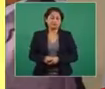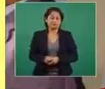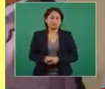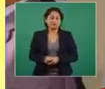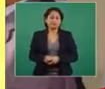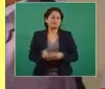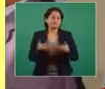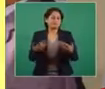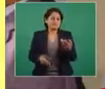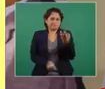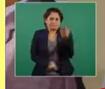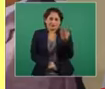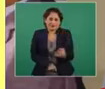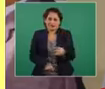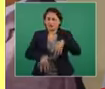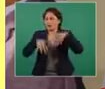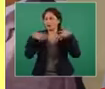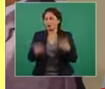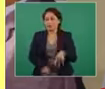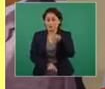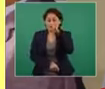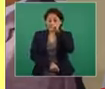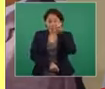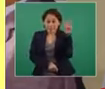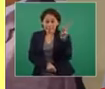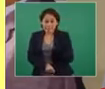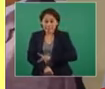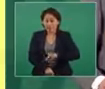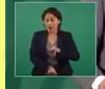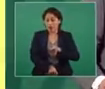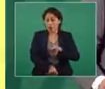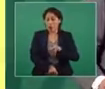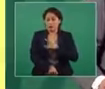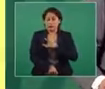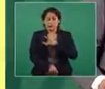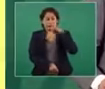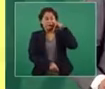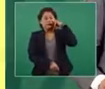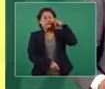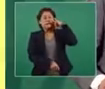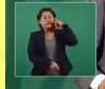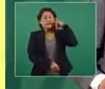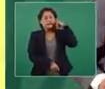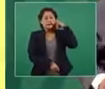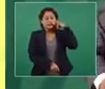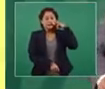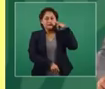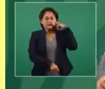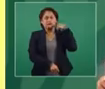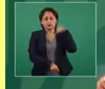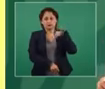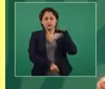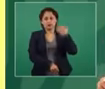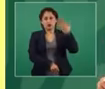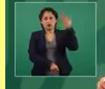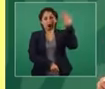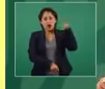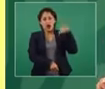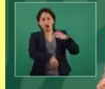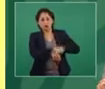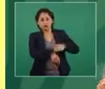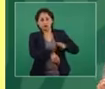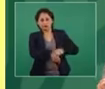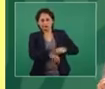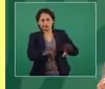Y la ofensa mayor, y eso se lo dije al presidente del Consejo de Administración